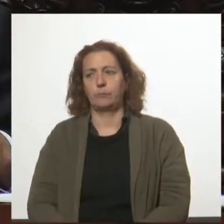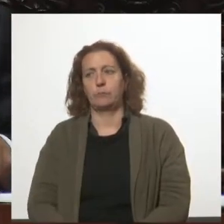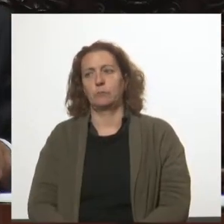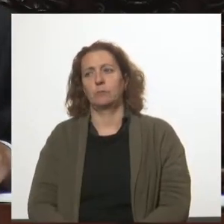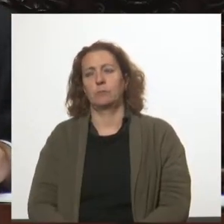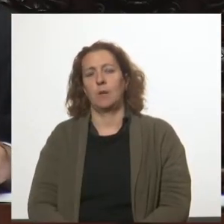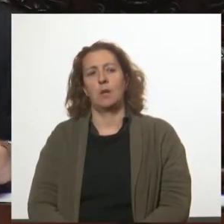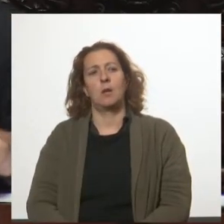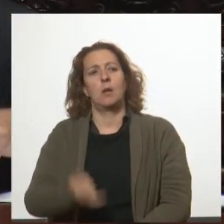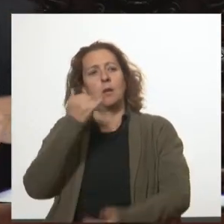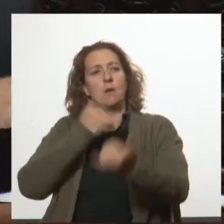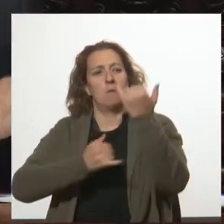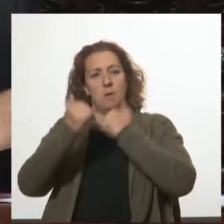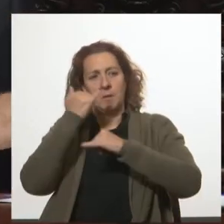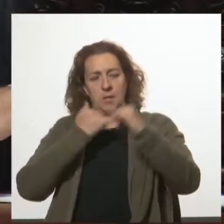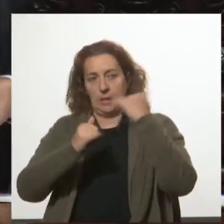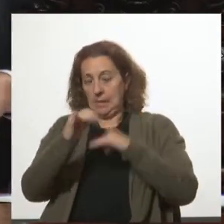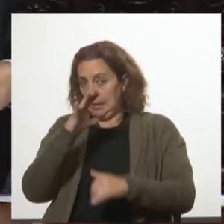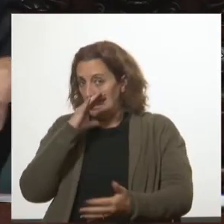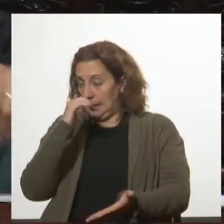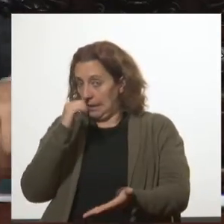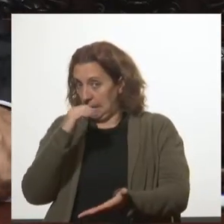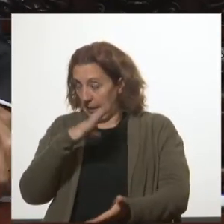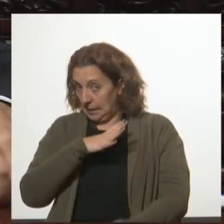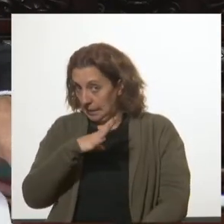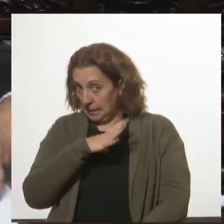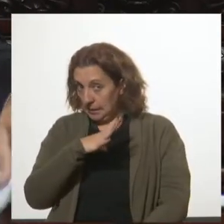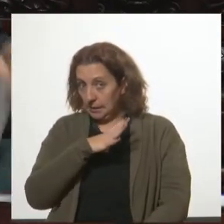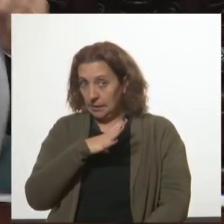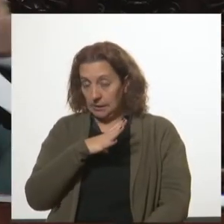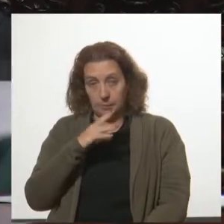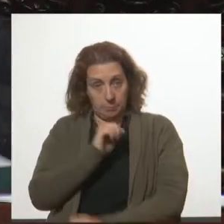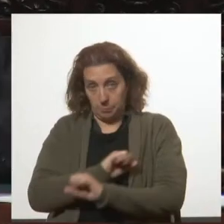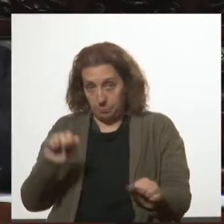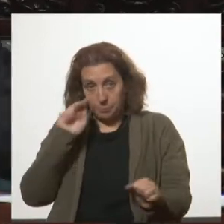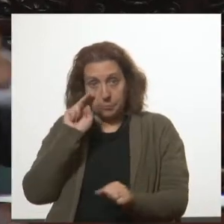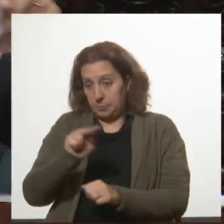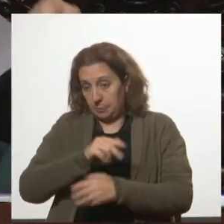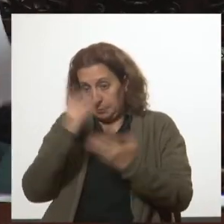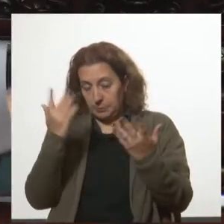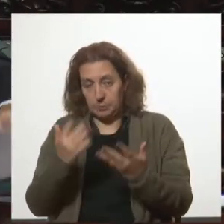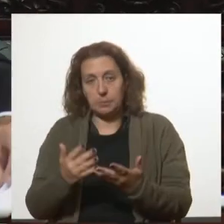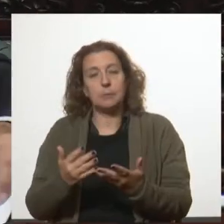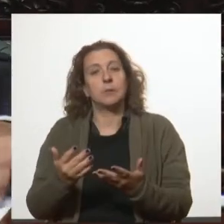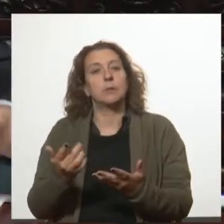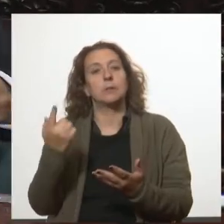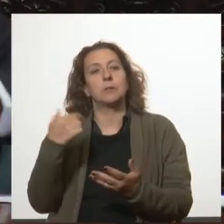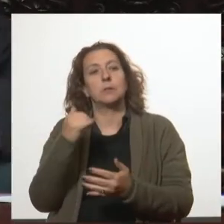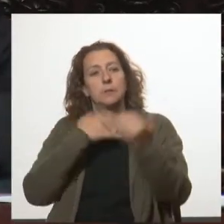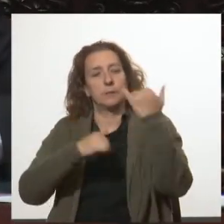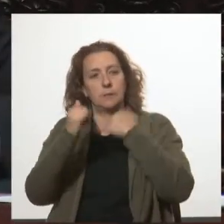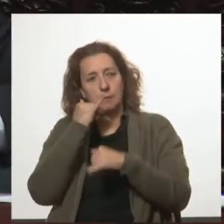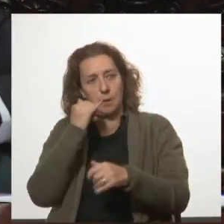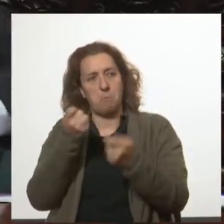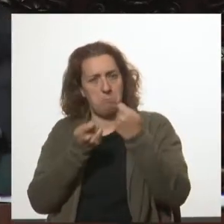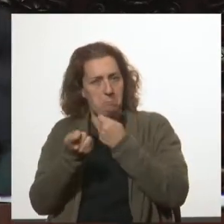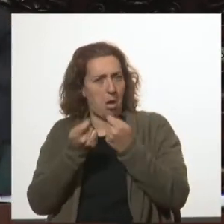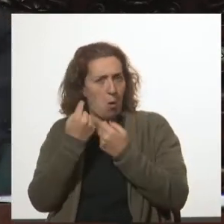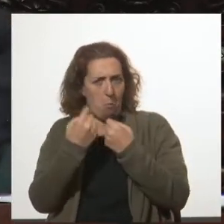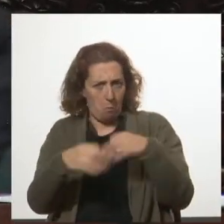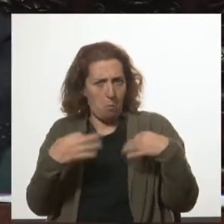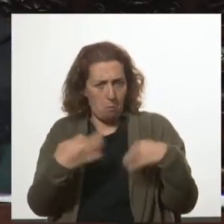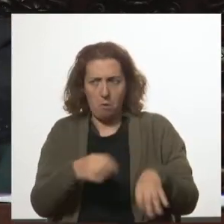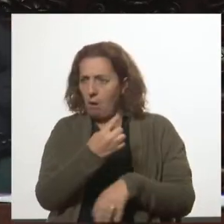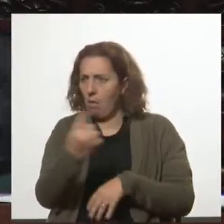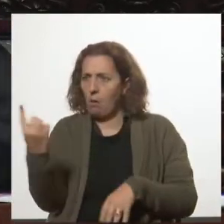las informaciones están a la vista las informaciones la manejó muy bien cada uno de los